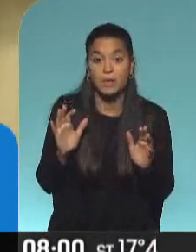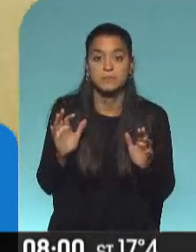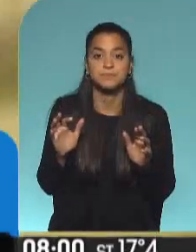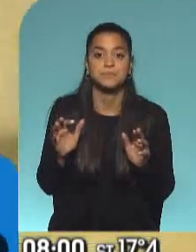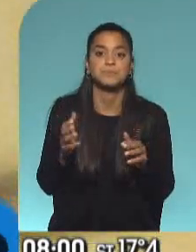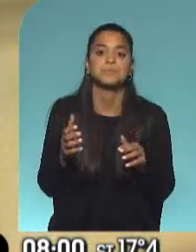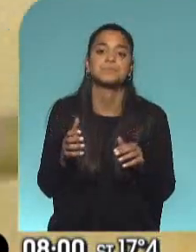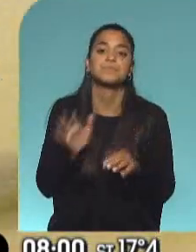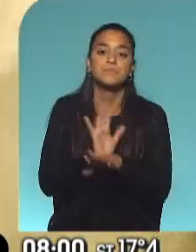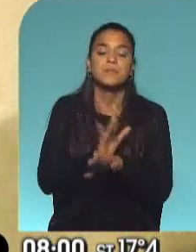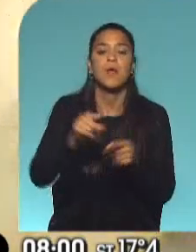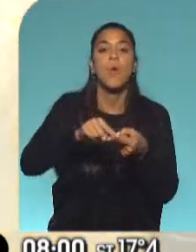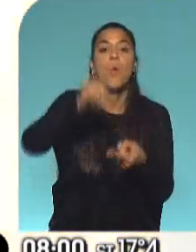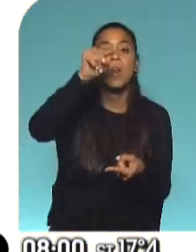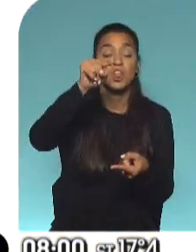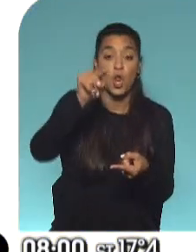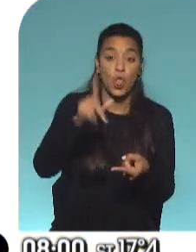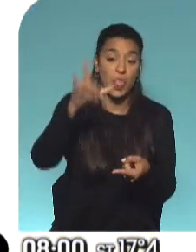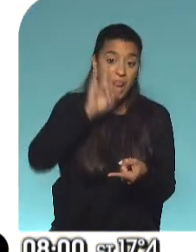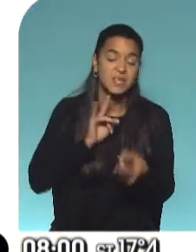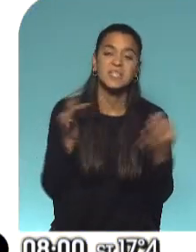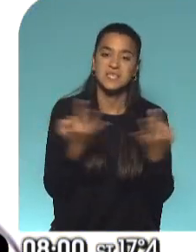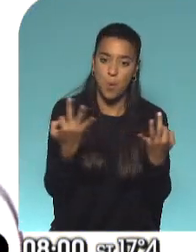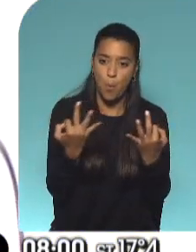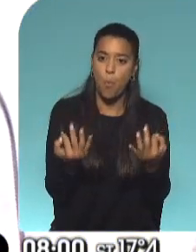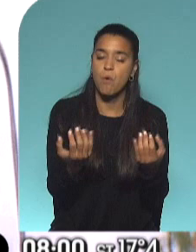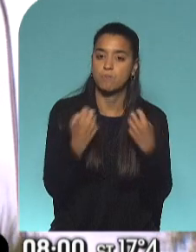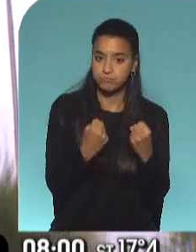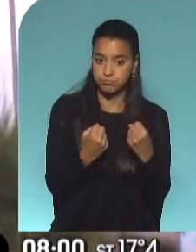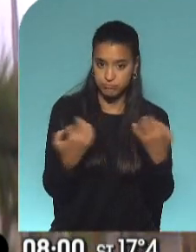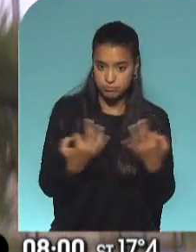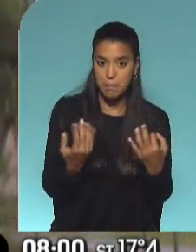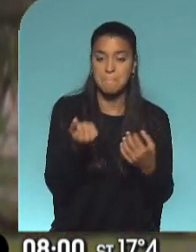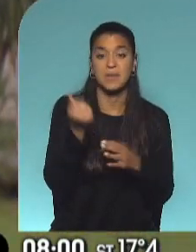a un litro de leche segura, inocua, a un precio menor.